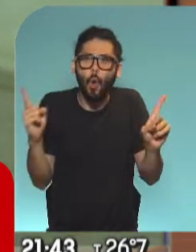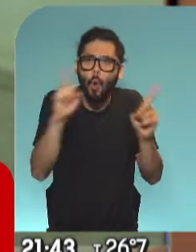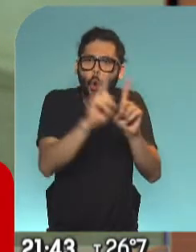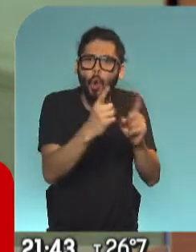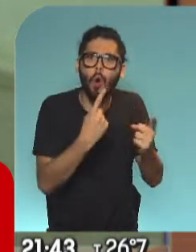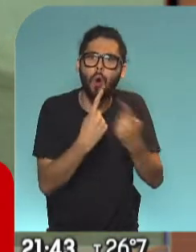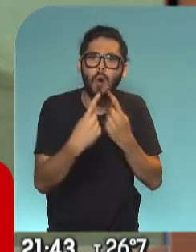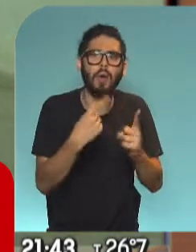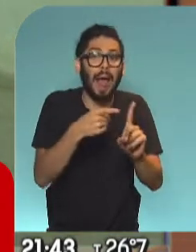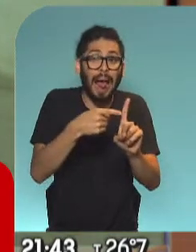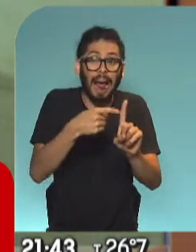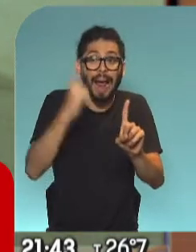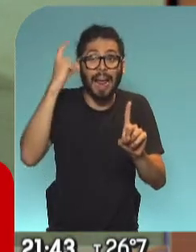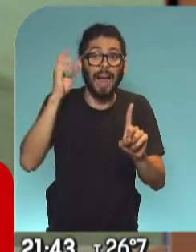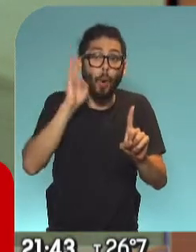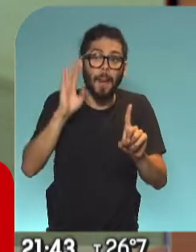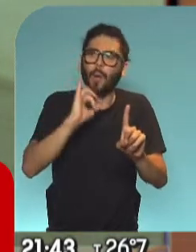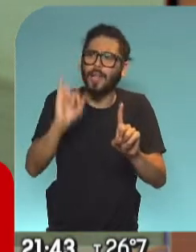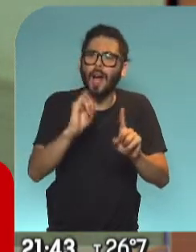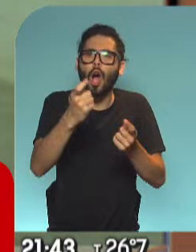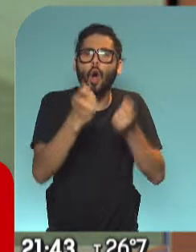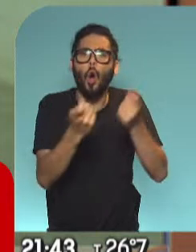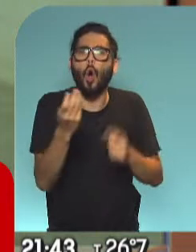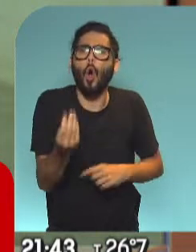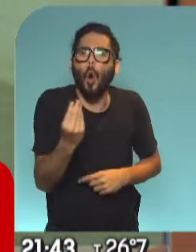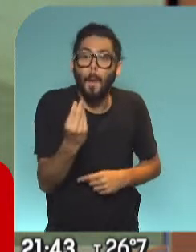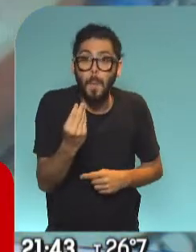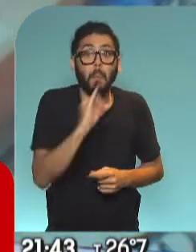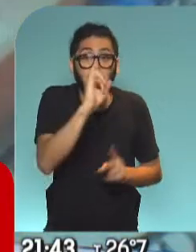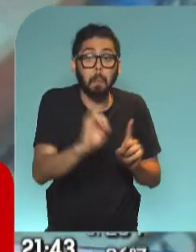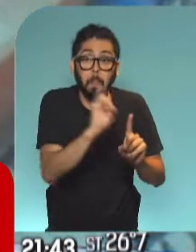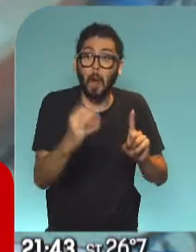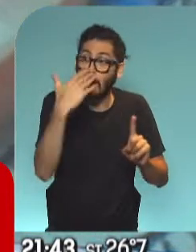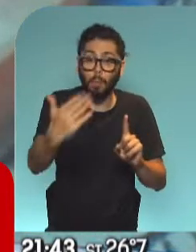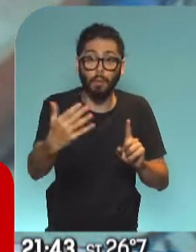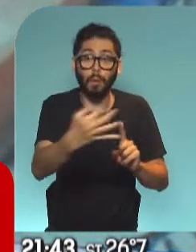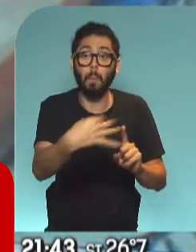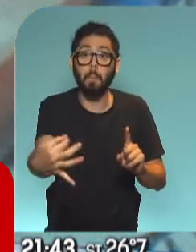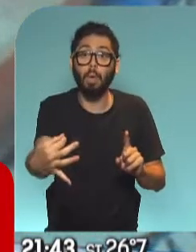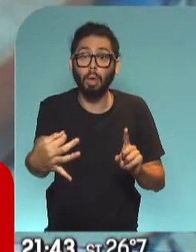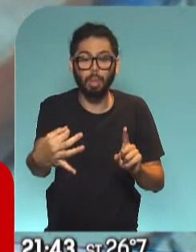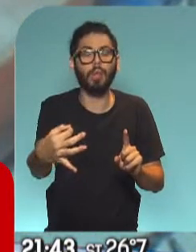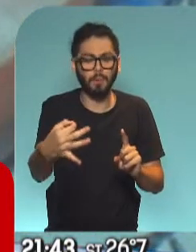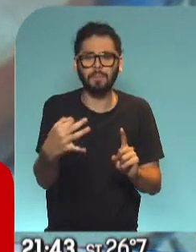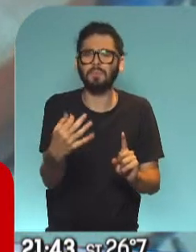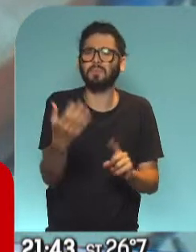debería realizarse esa renegociación, que después aplicó. Claro, que en realidad yo lo entrevisto en ese